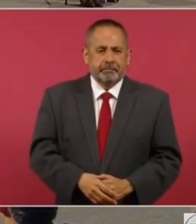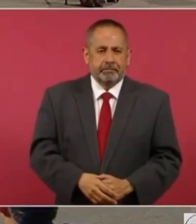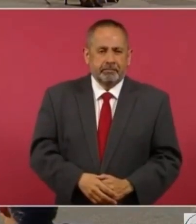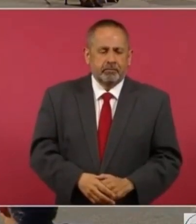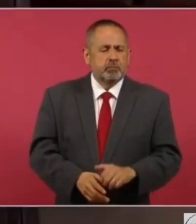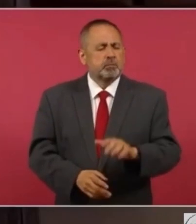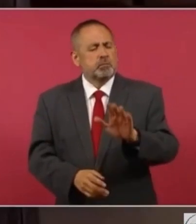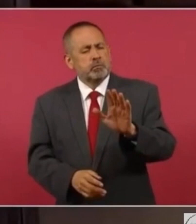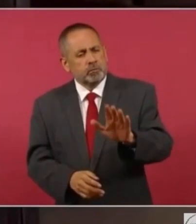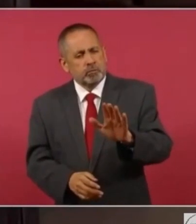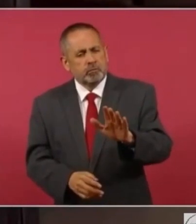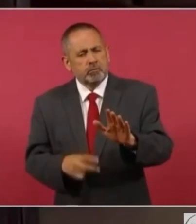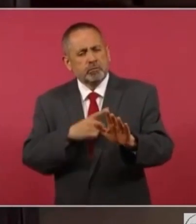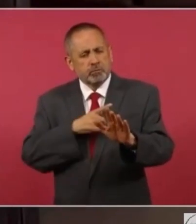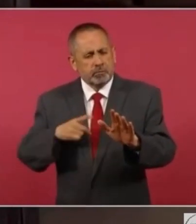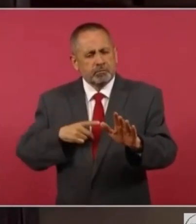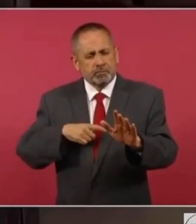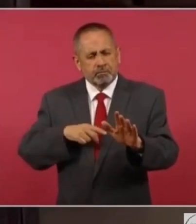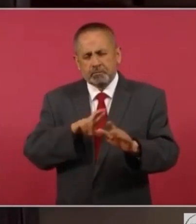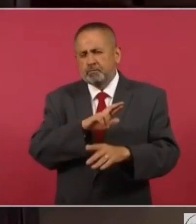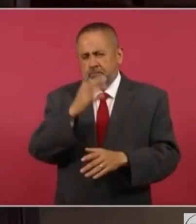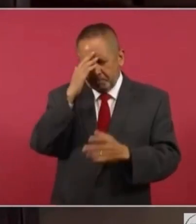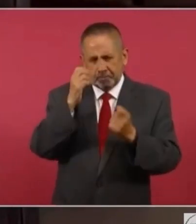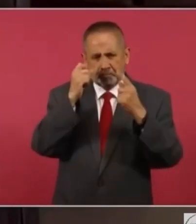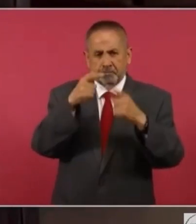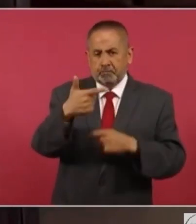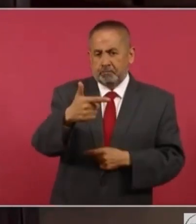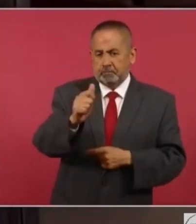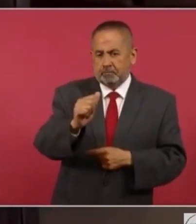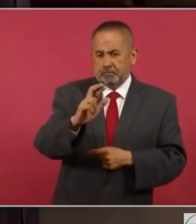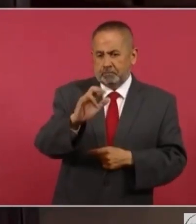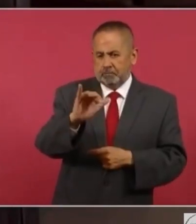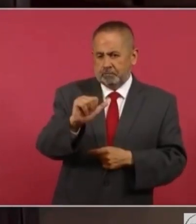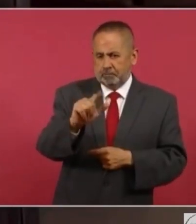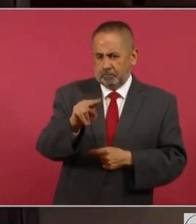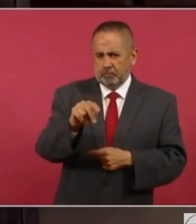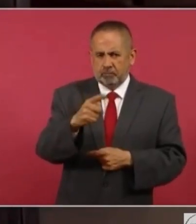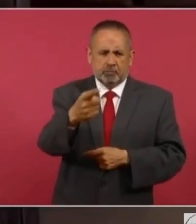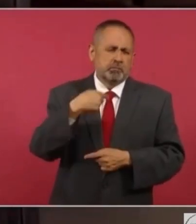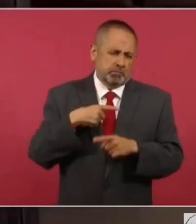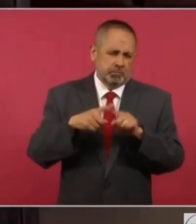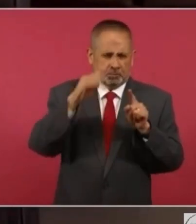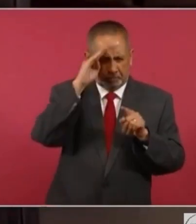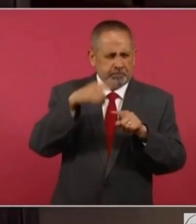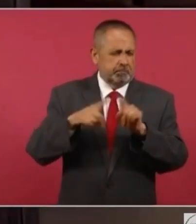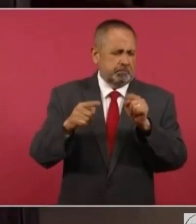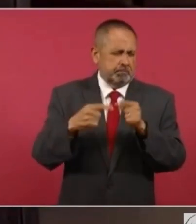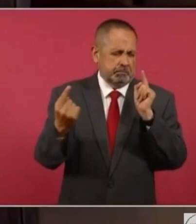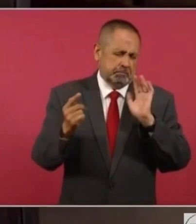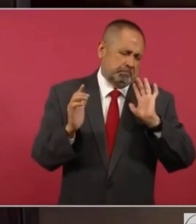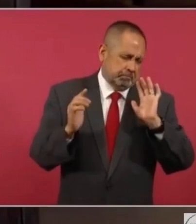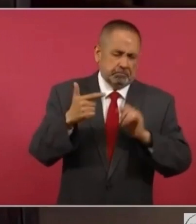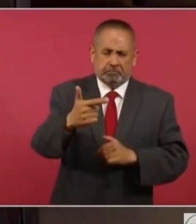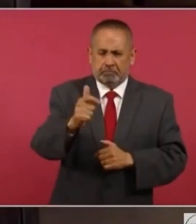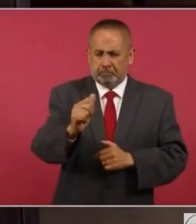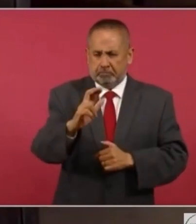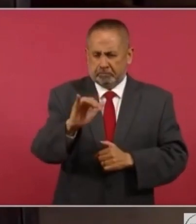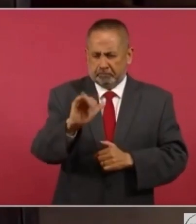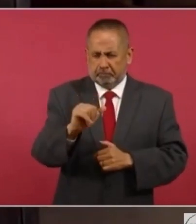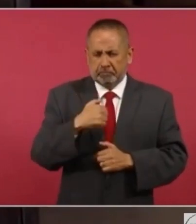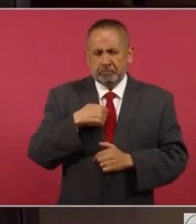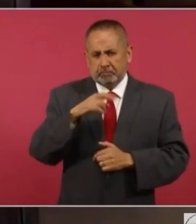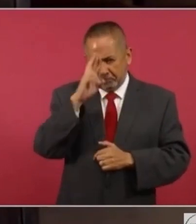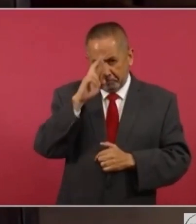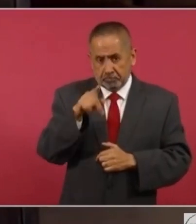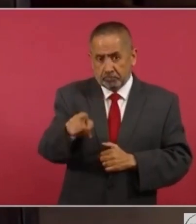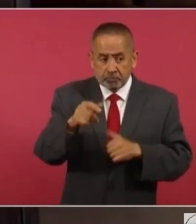Porque yo algo que le debo reconocer, y siempre se lo reconozco a García Luna a pesar de las diferencias que tuvimos, fue que siempre atendió